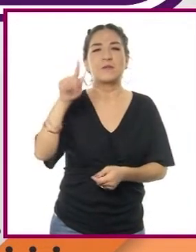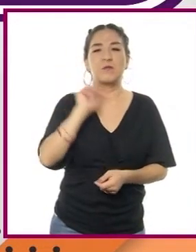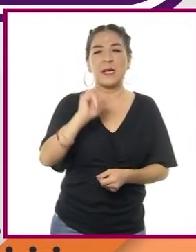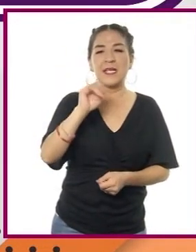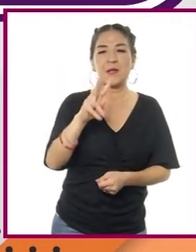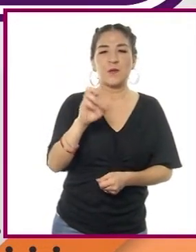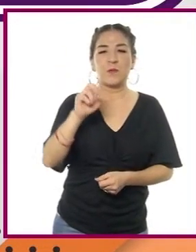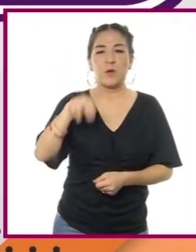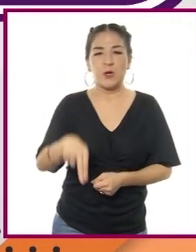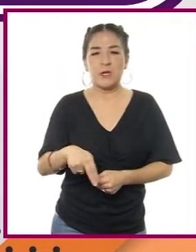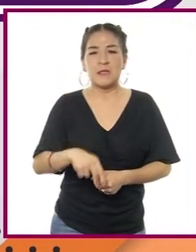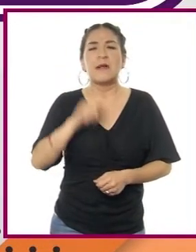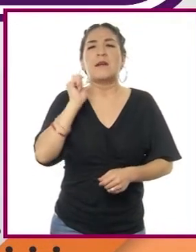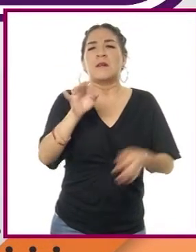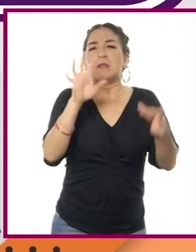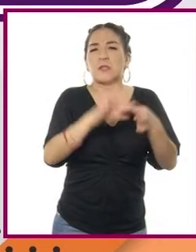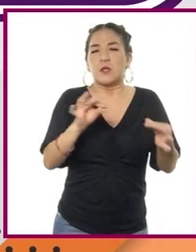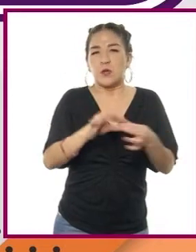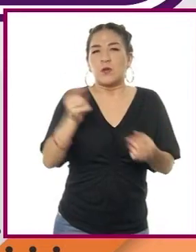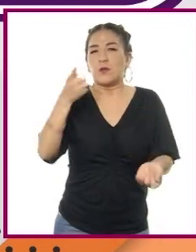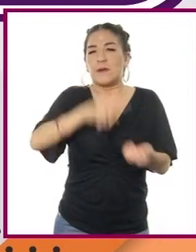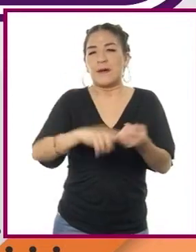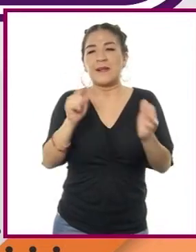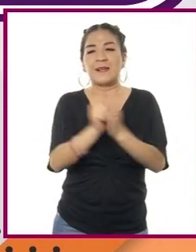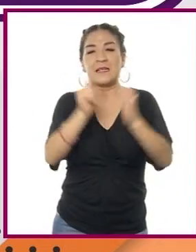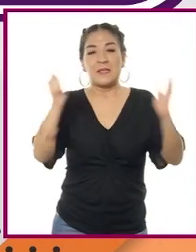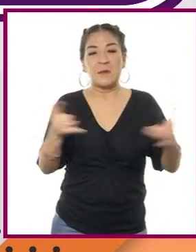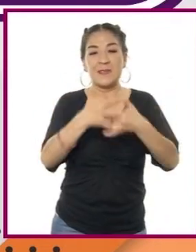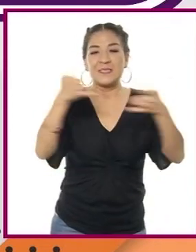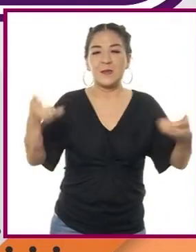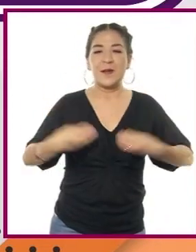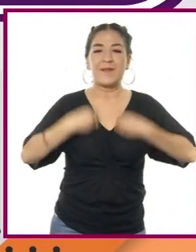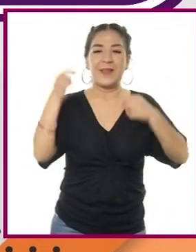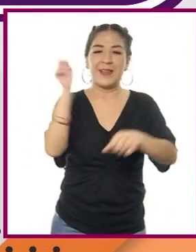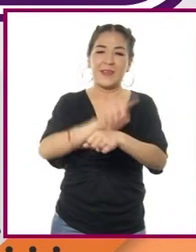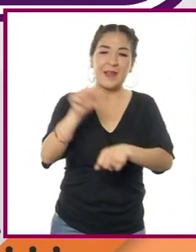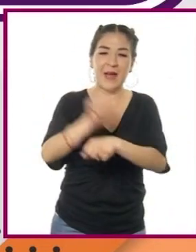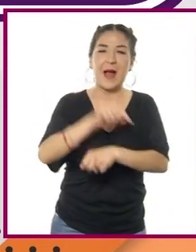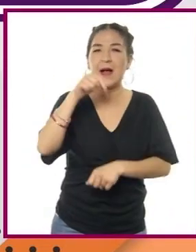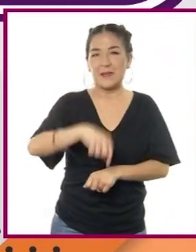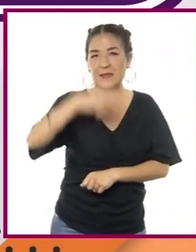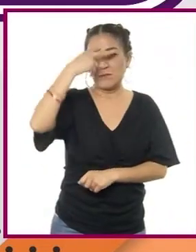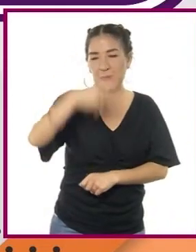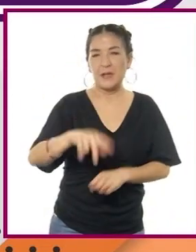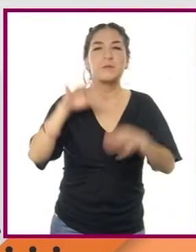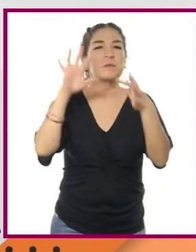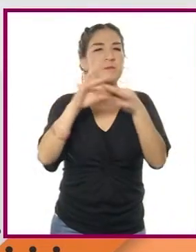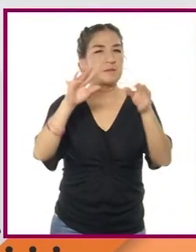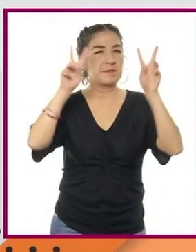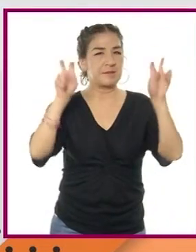Mijares, contenido en el tomo 2 de la Historia de la Vida Cotidiana en México. Dice así: